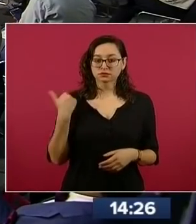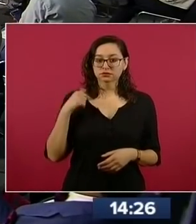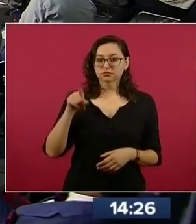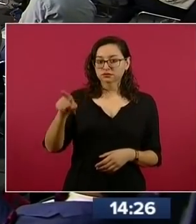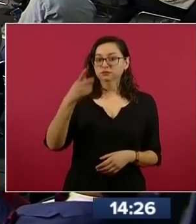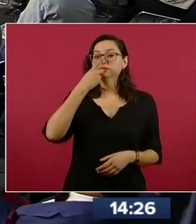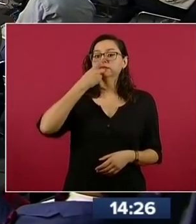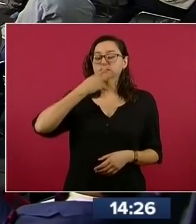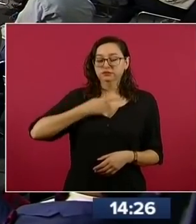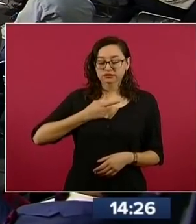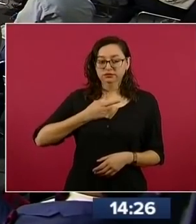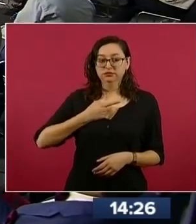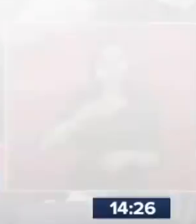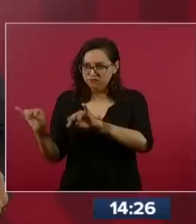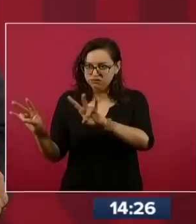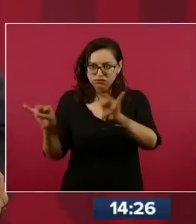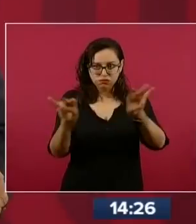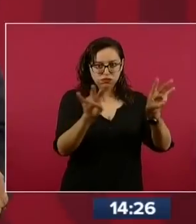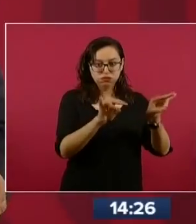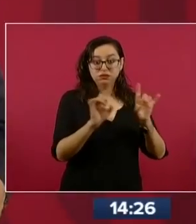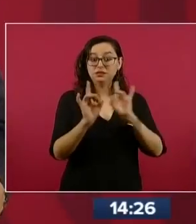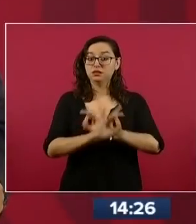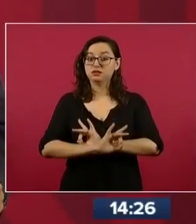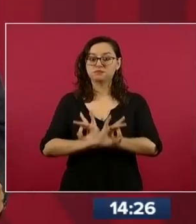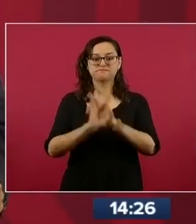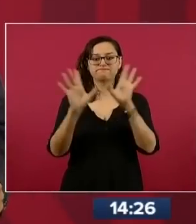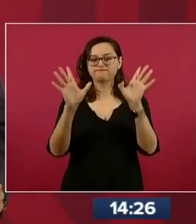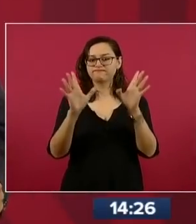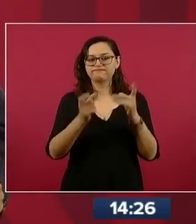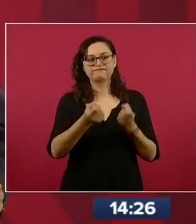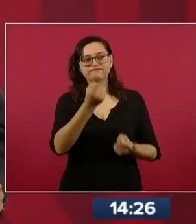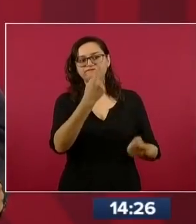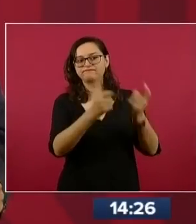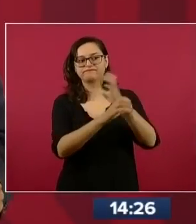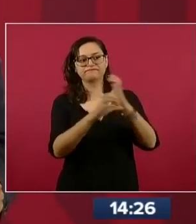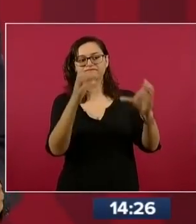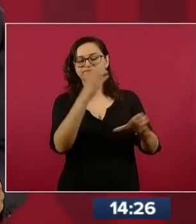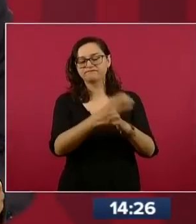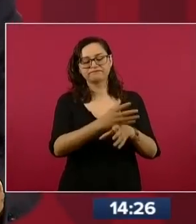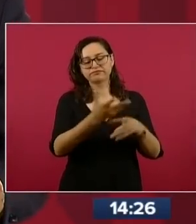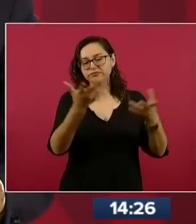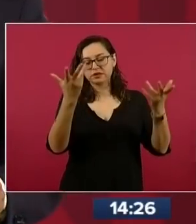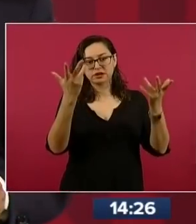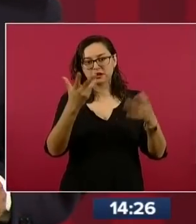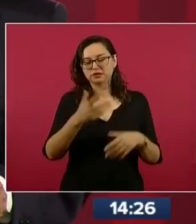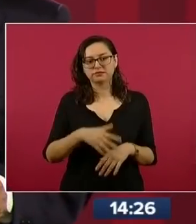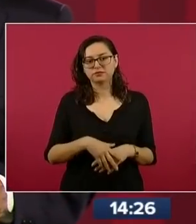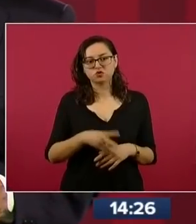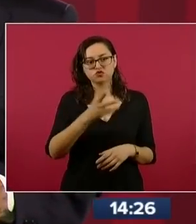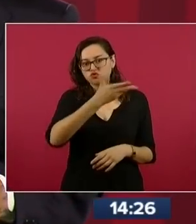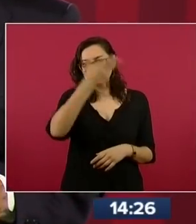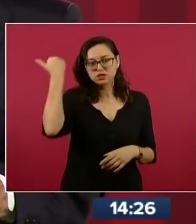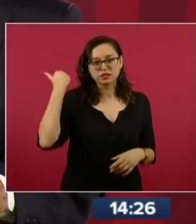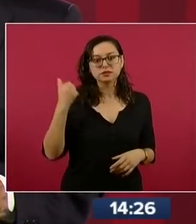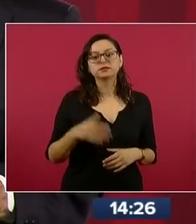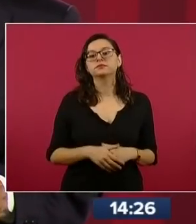y vaya que estoy pendiente pero no sabía que habían tomado ya un acuerdo